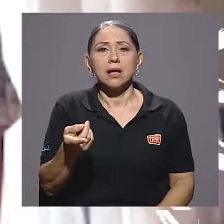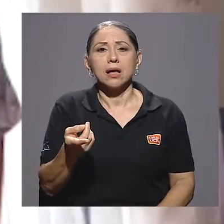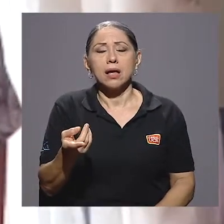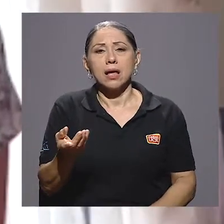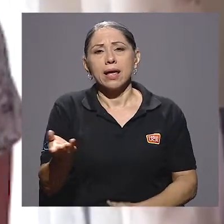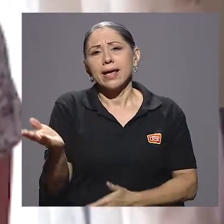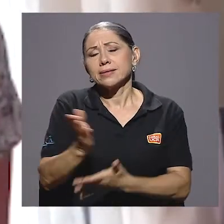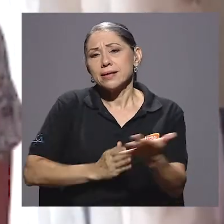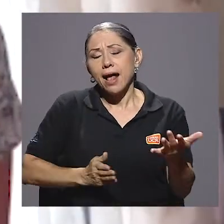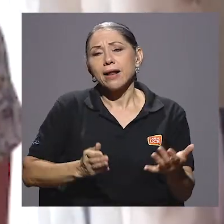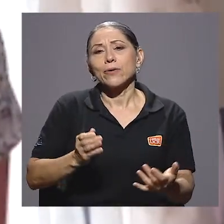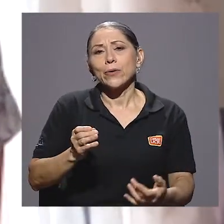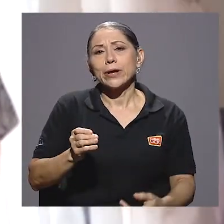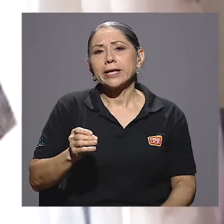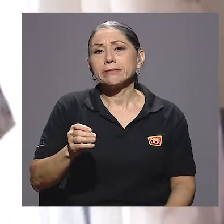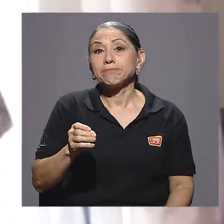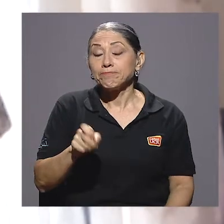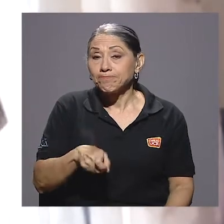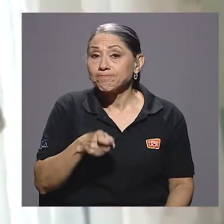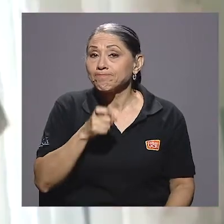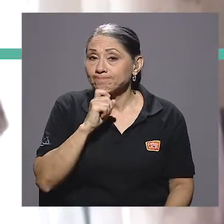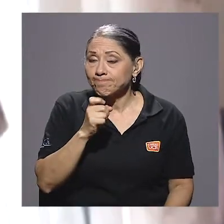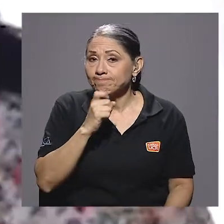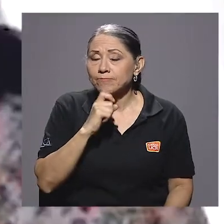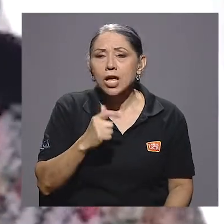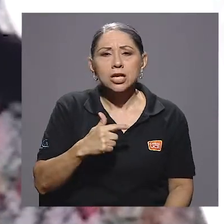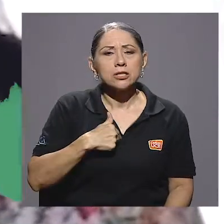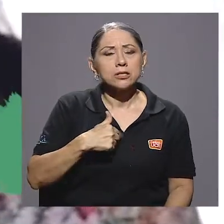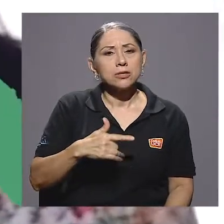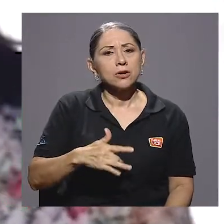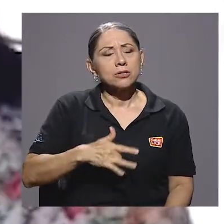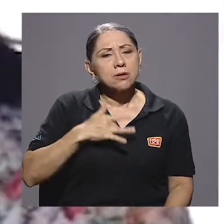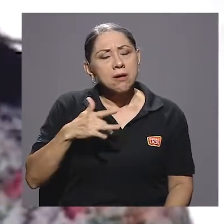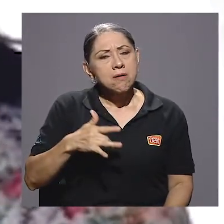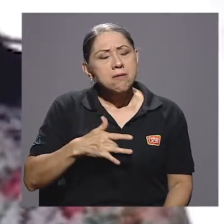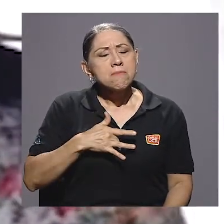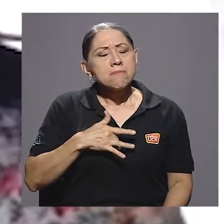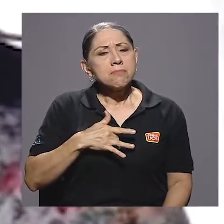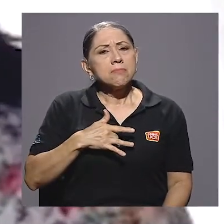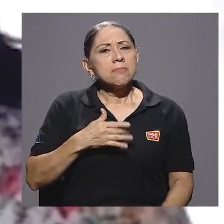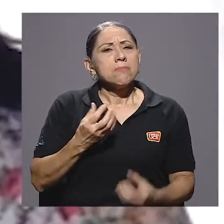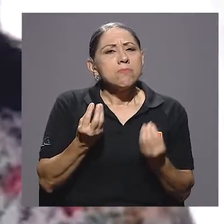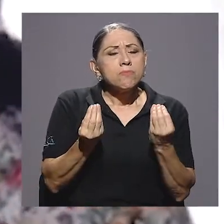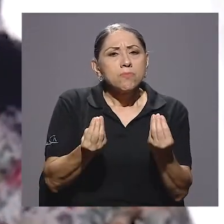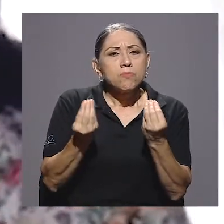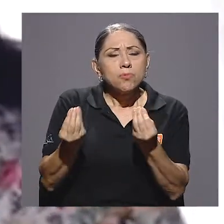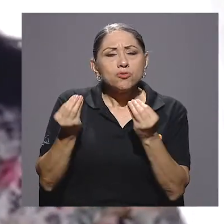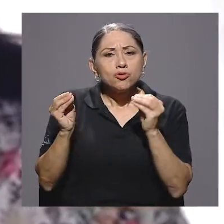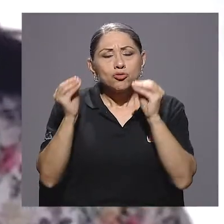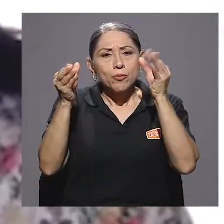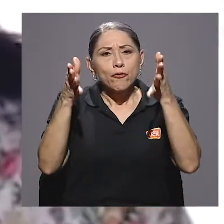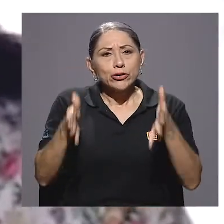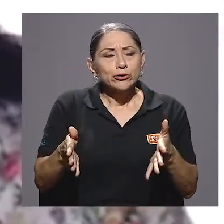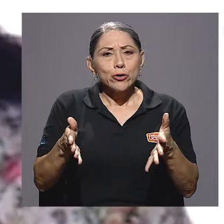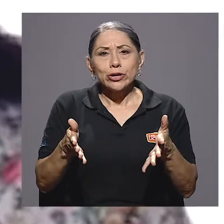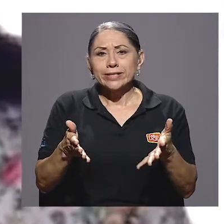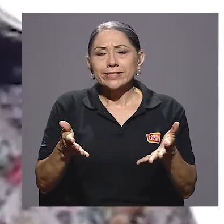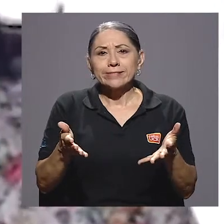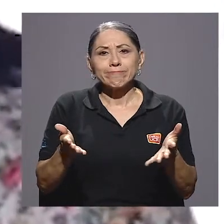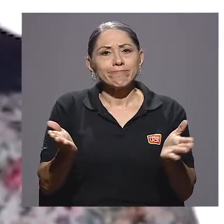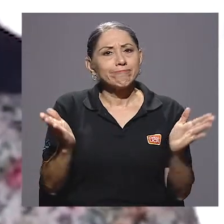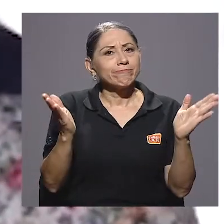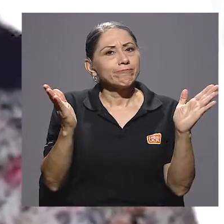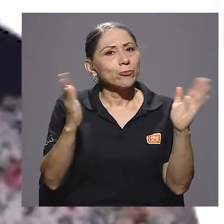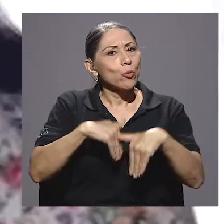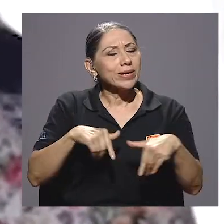es algo que sí es complicado. Yo siento que hay muchos profesores que no